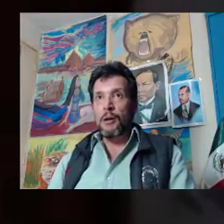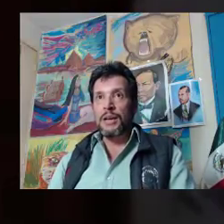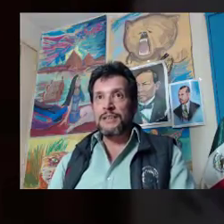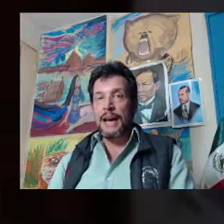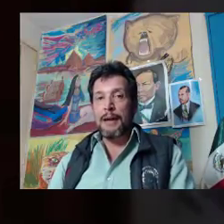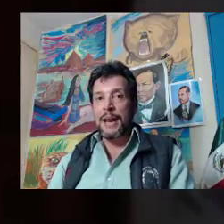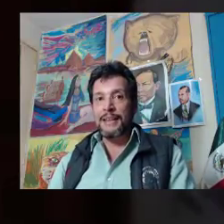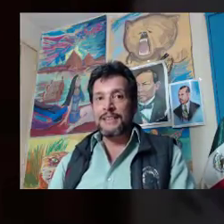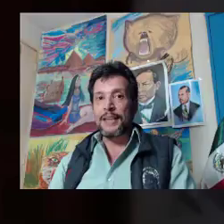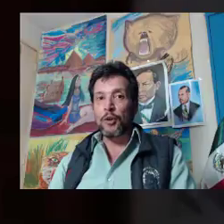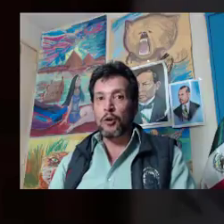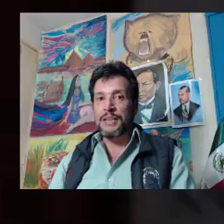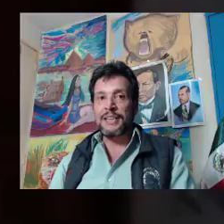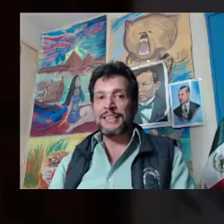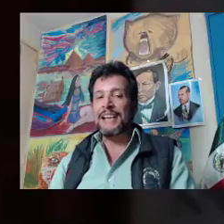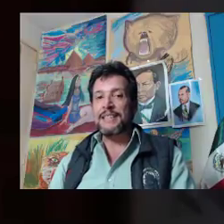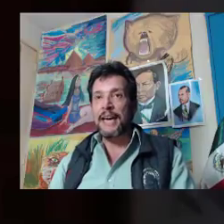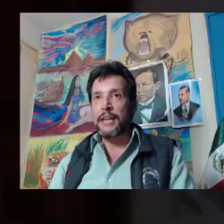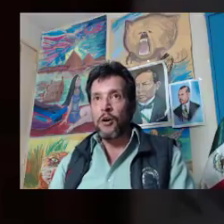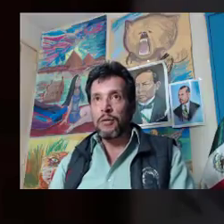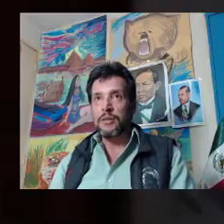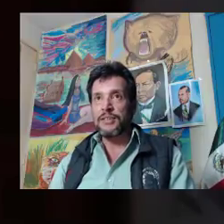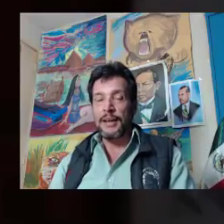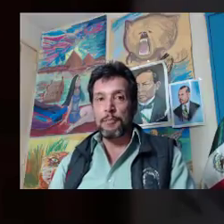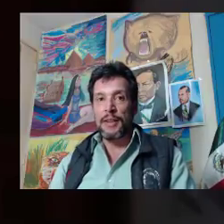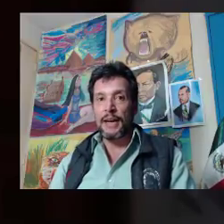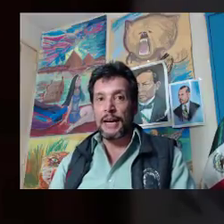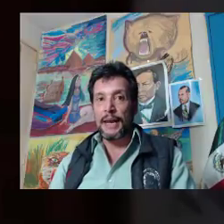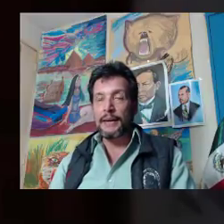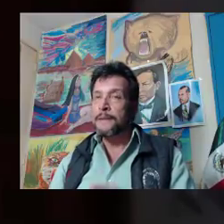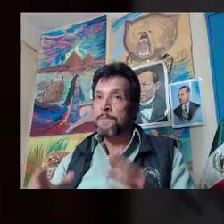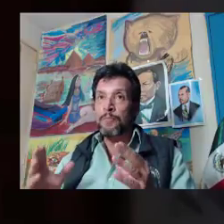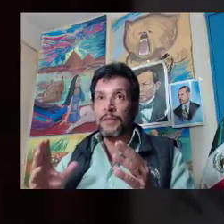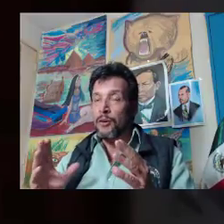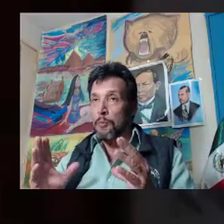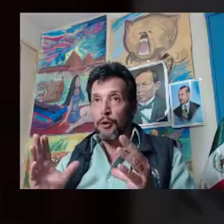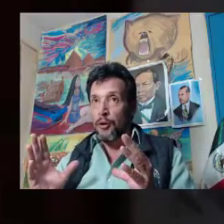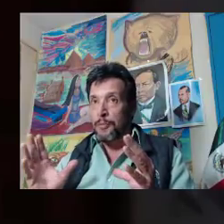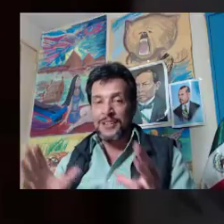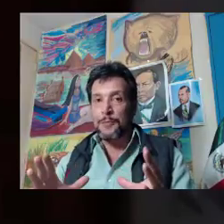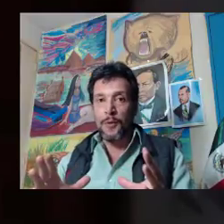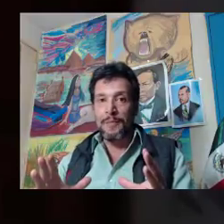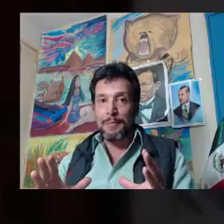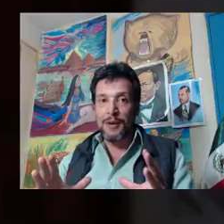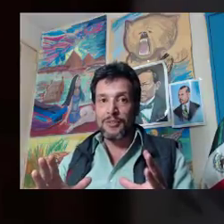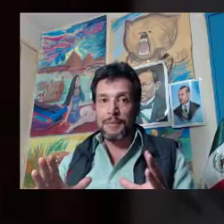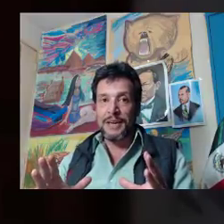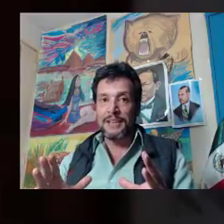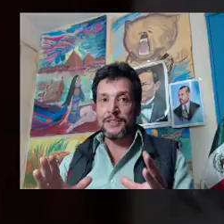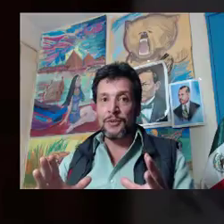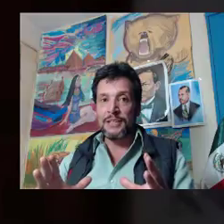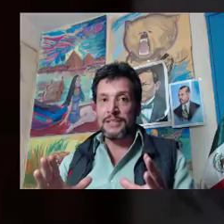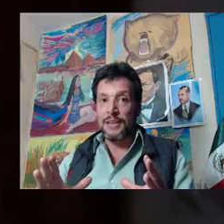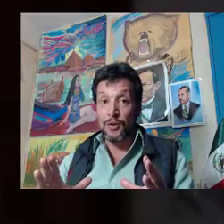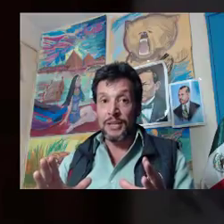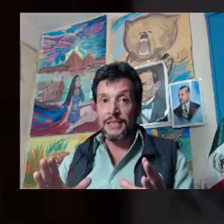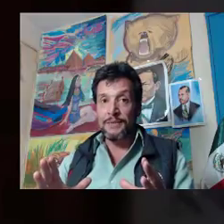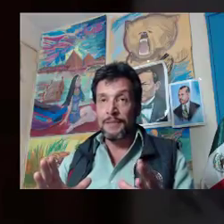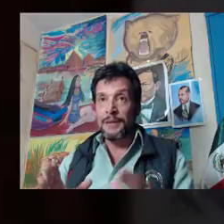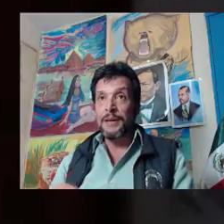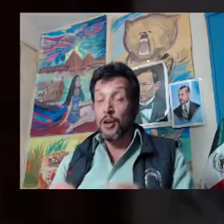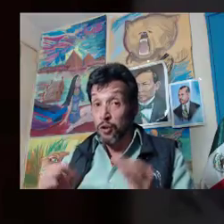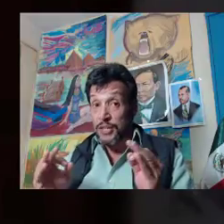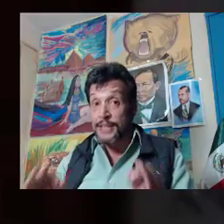Ninguna persona, aunque salga a hablar de ese tono así tan serio, se le puede creer. Por lo mismo, amigos, amigas, señoras y